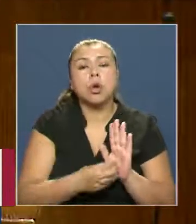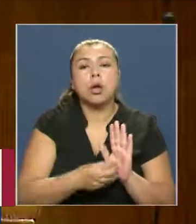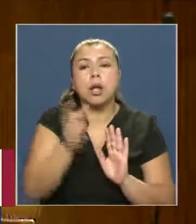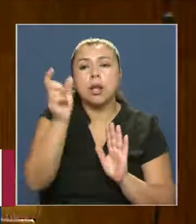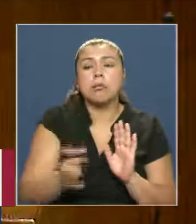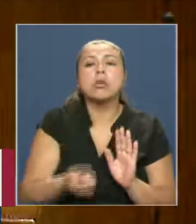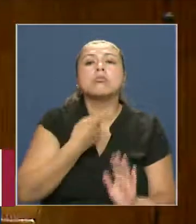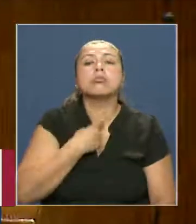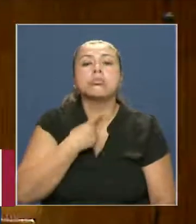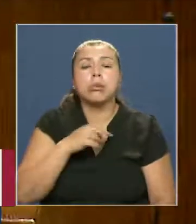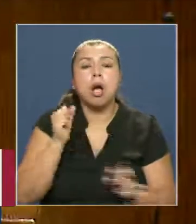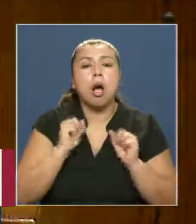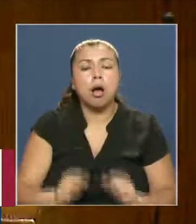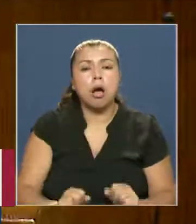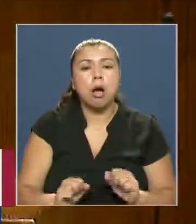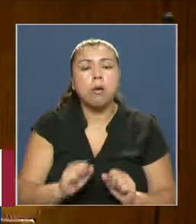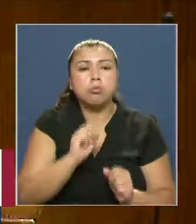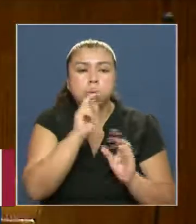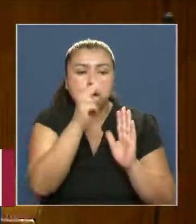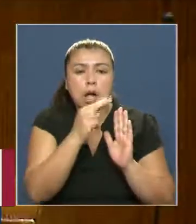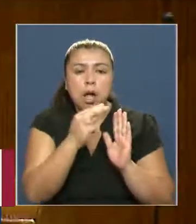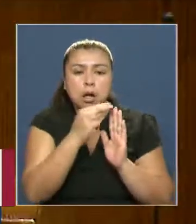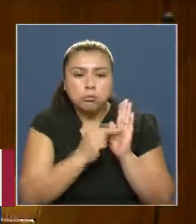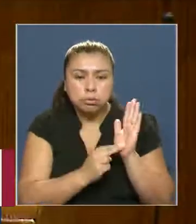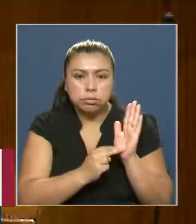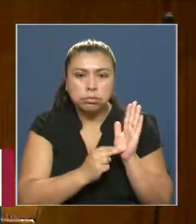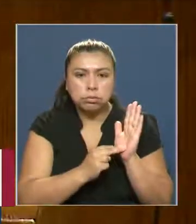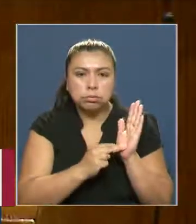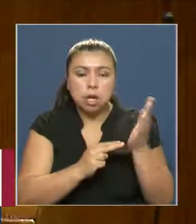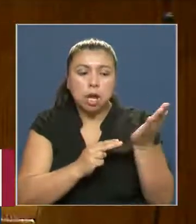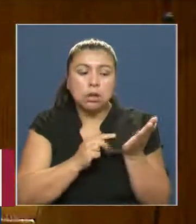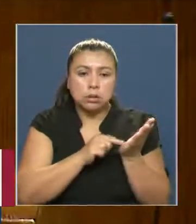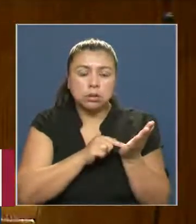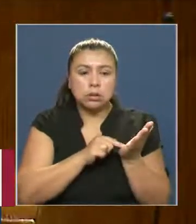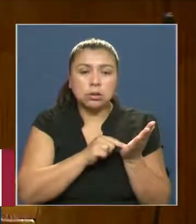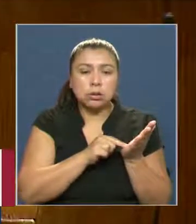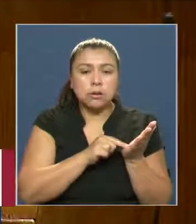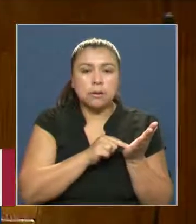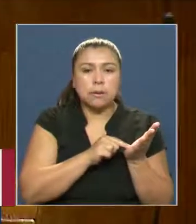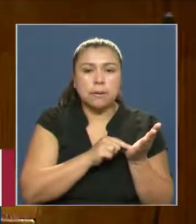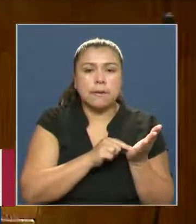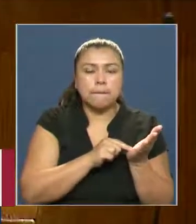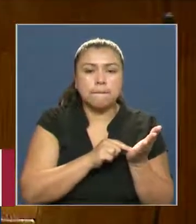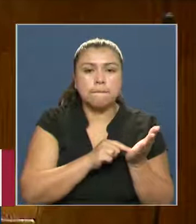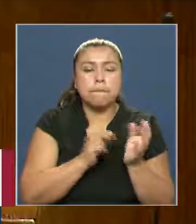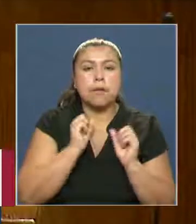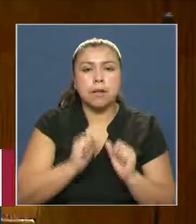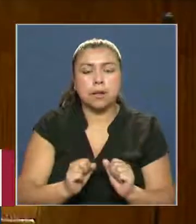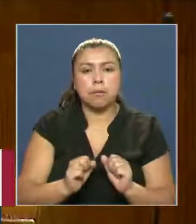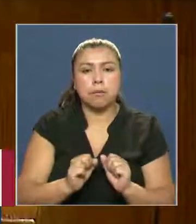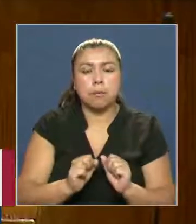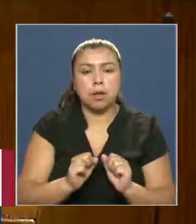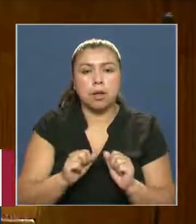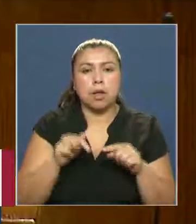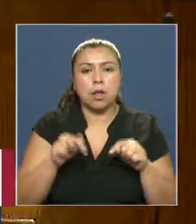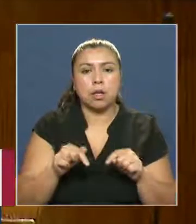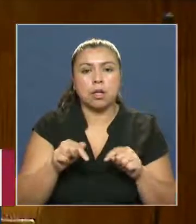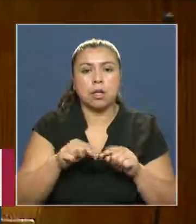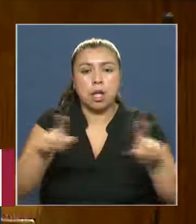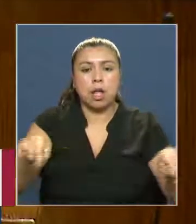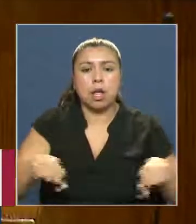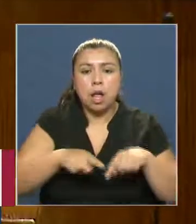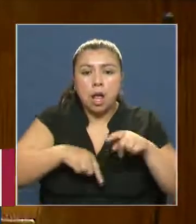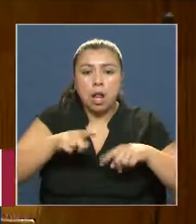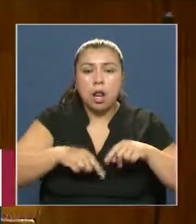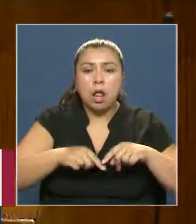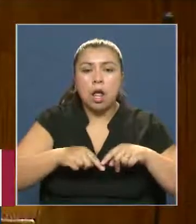interesados puedan subsanar las observaciones que previamente entrega la recepción provisoria o definitiva y se dispone que respecto de loteos emplazados en el